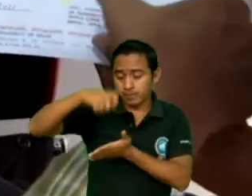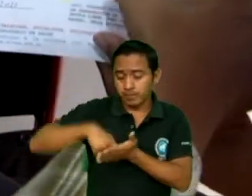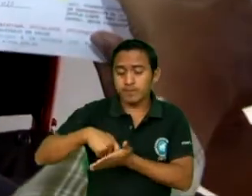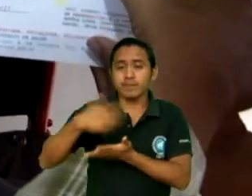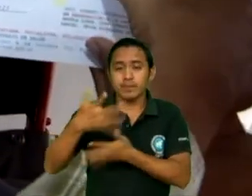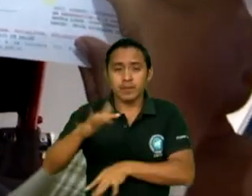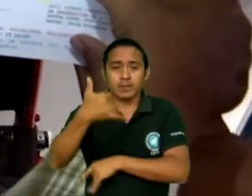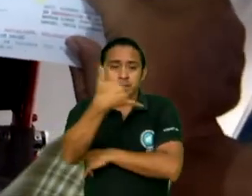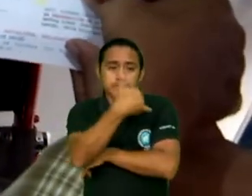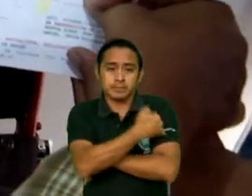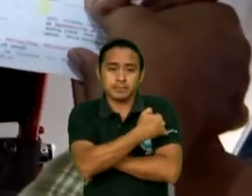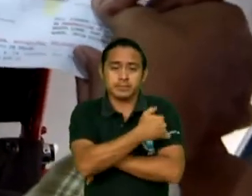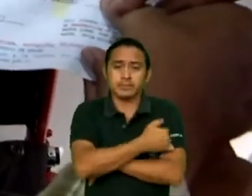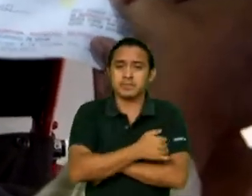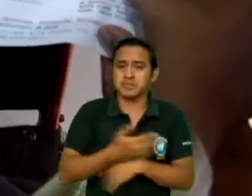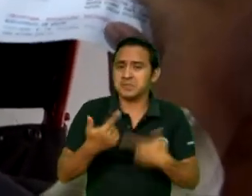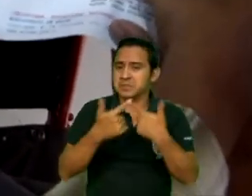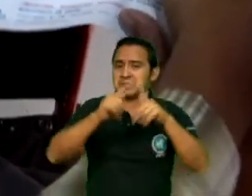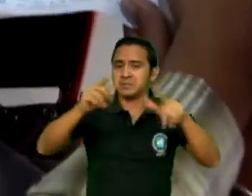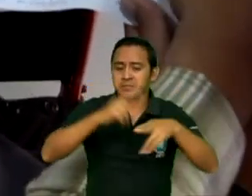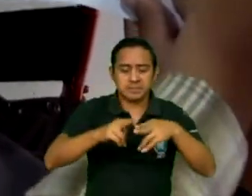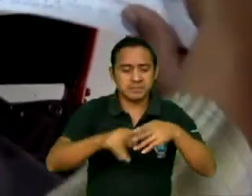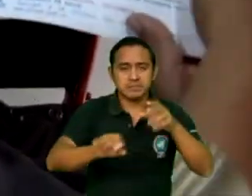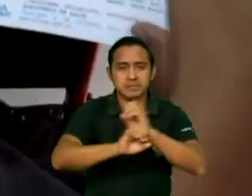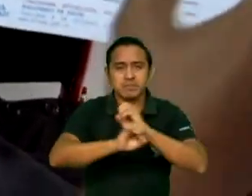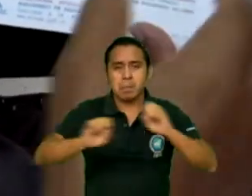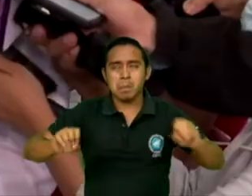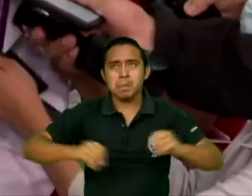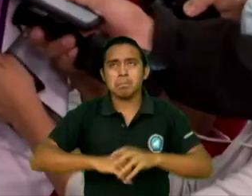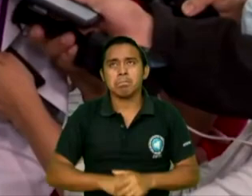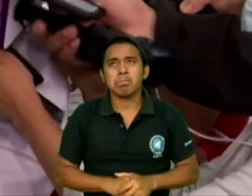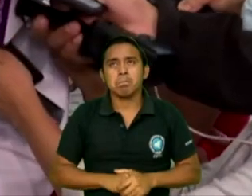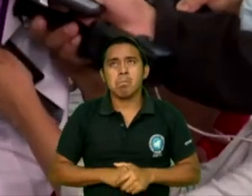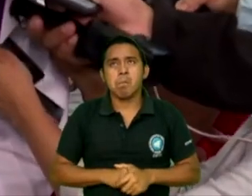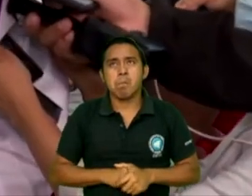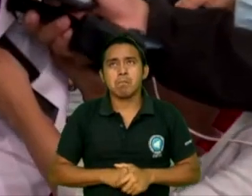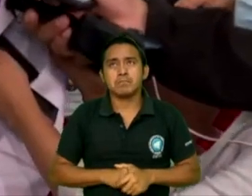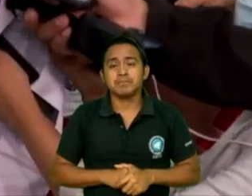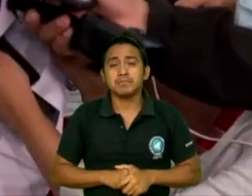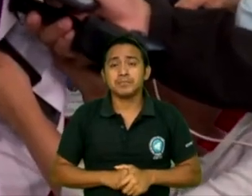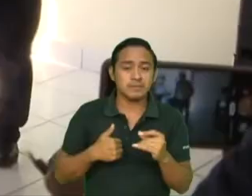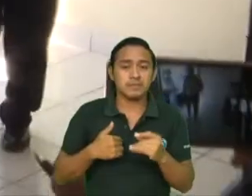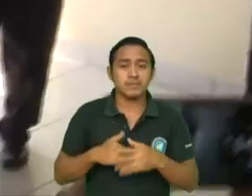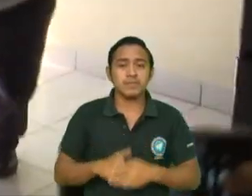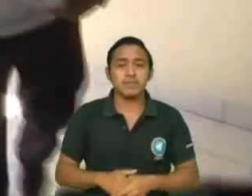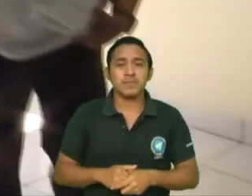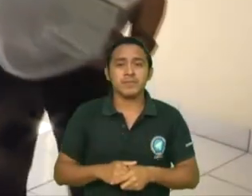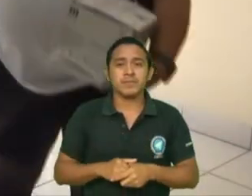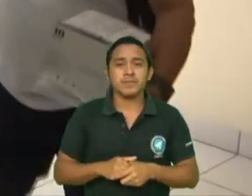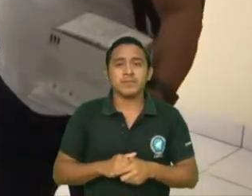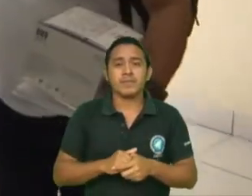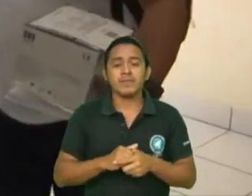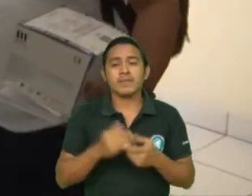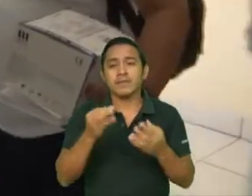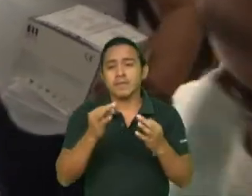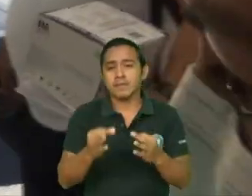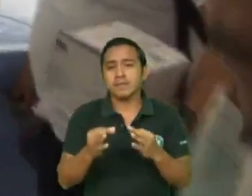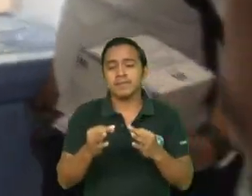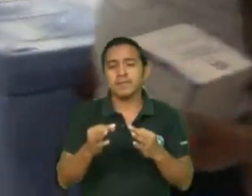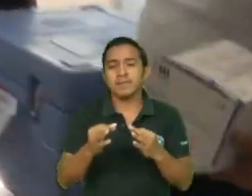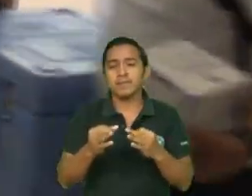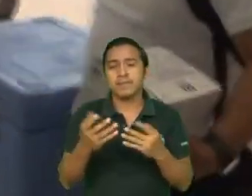autoridades del ministerio de salud minsa condicionen a los ciudadanos para aplicarse la dosis agregó que un contexto de servicio de salud